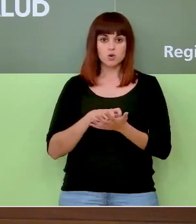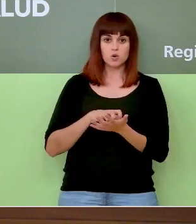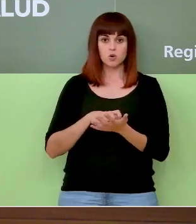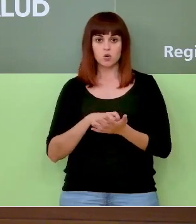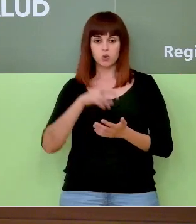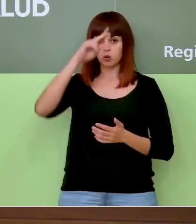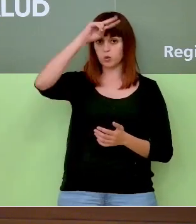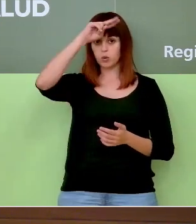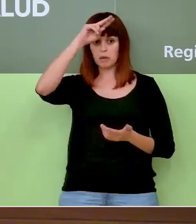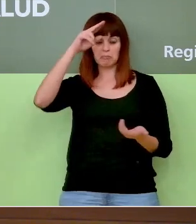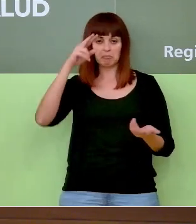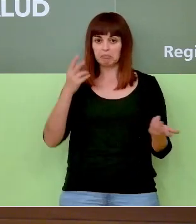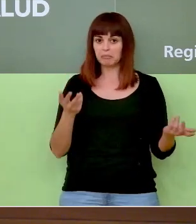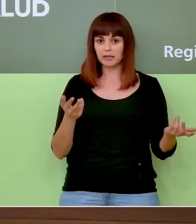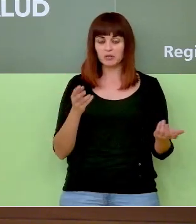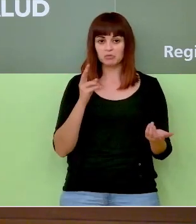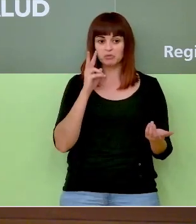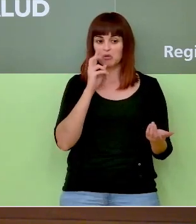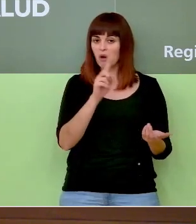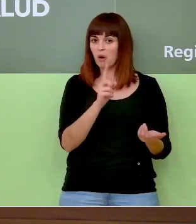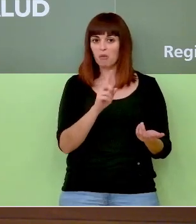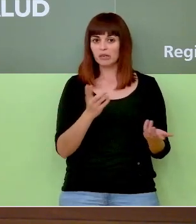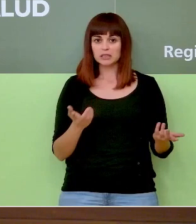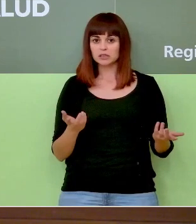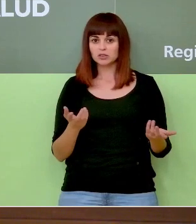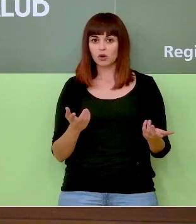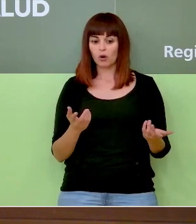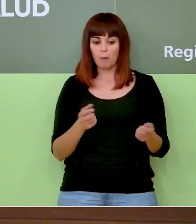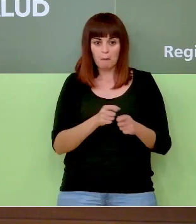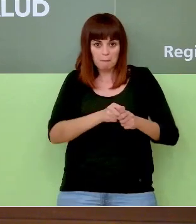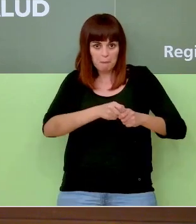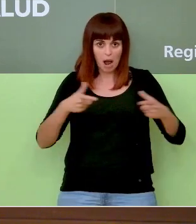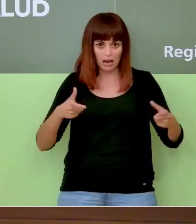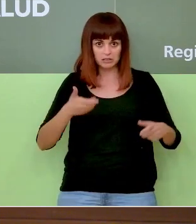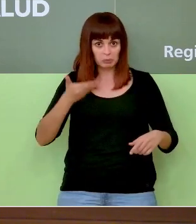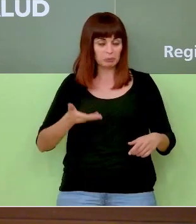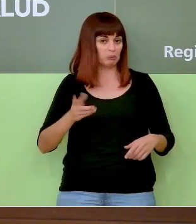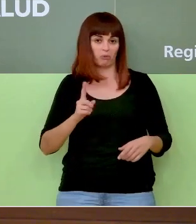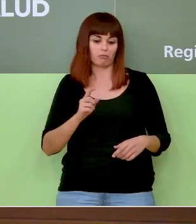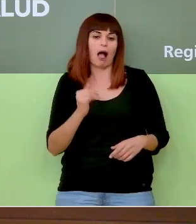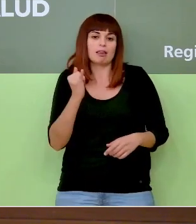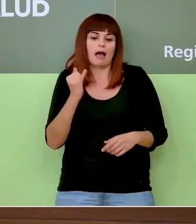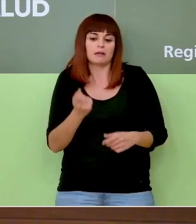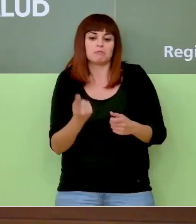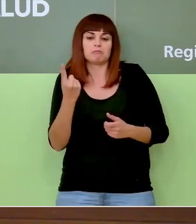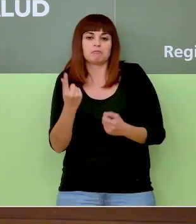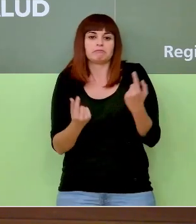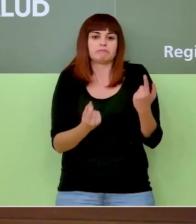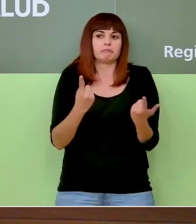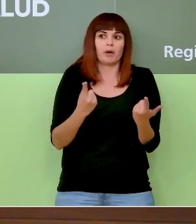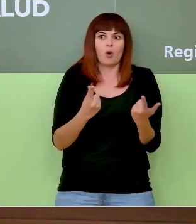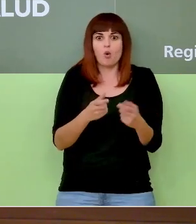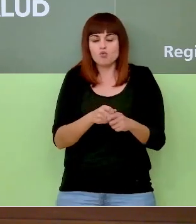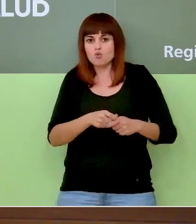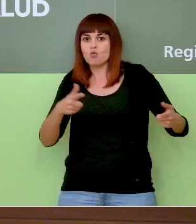afortunadamente no hemos visto que eso haya correspondido con un número de brotes importantes. Ha habido brotes, pero no ha habido un número de